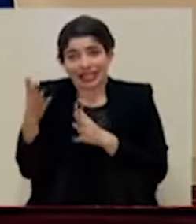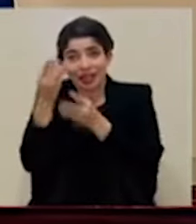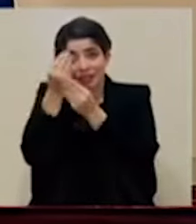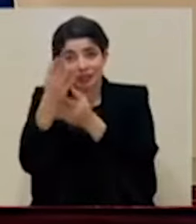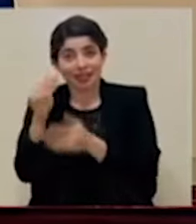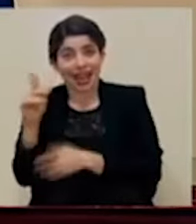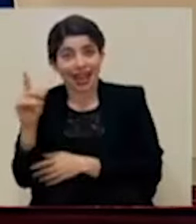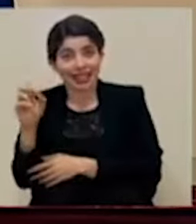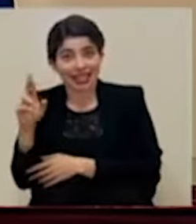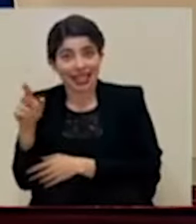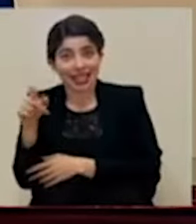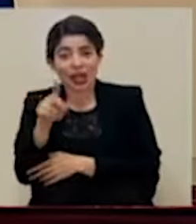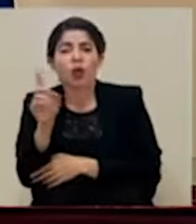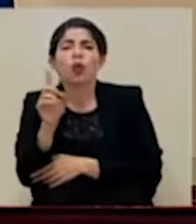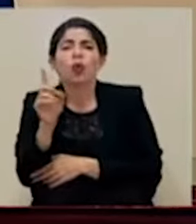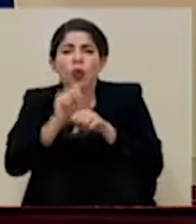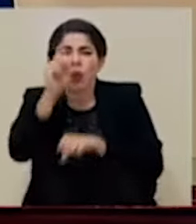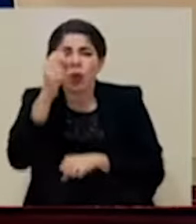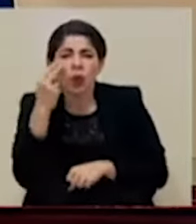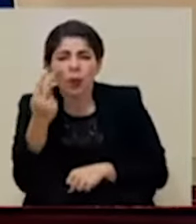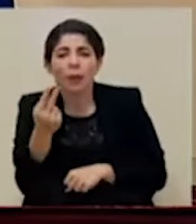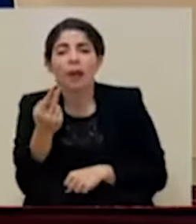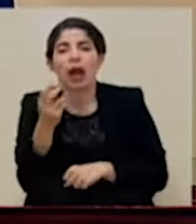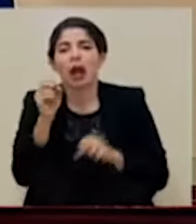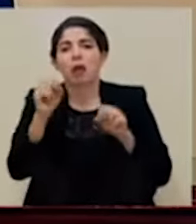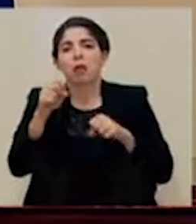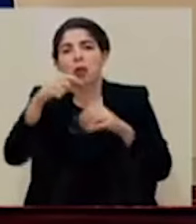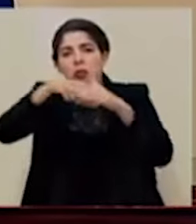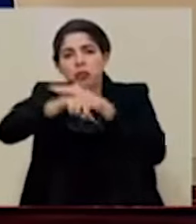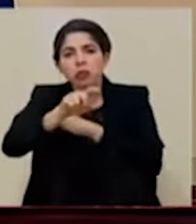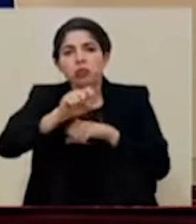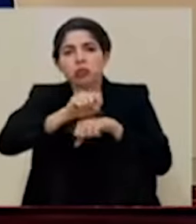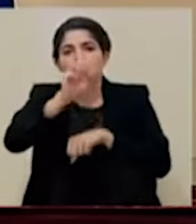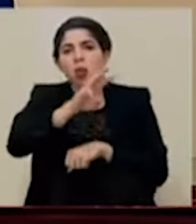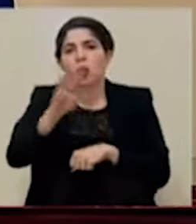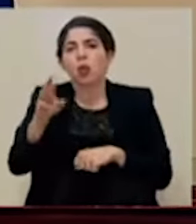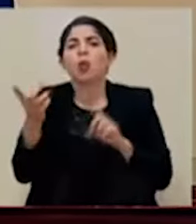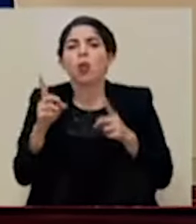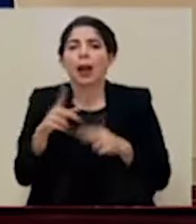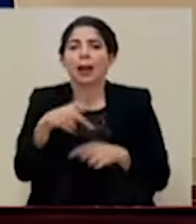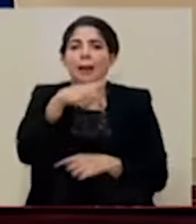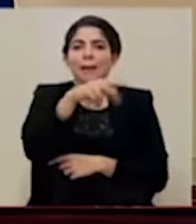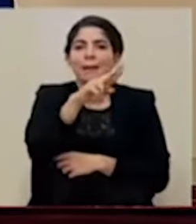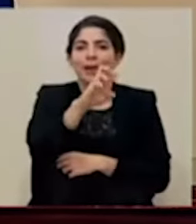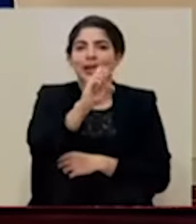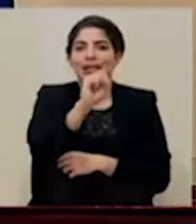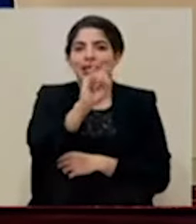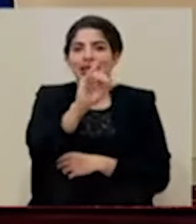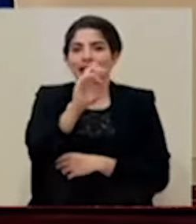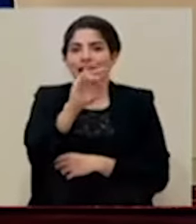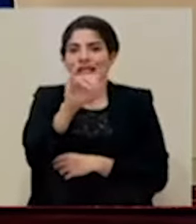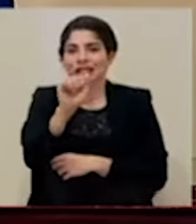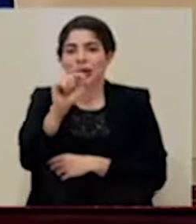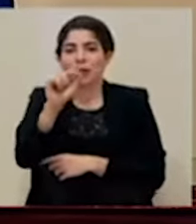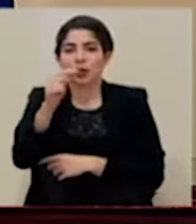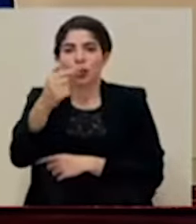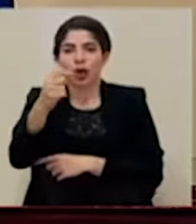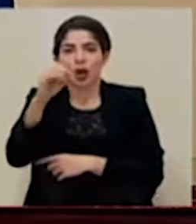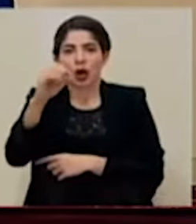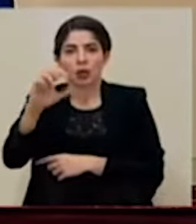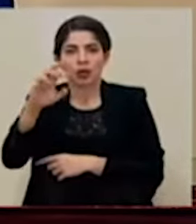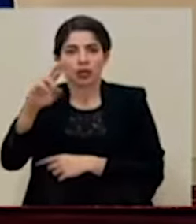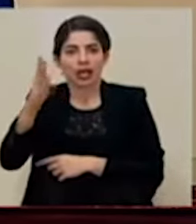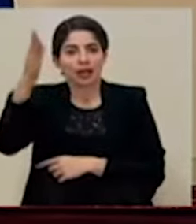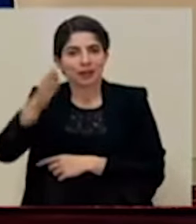Alexander, pueden consultarlas a través del sitio web presidencia.go.cr, barra inclinada